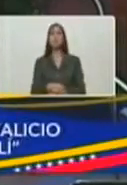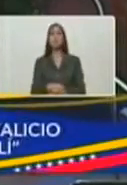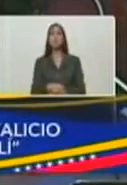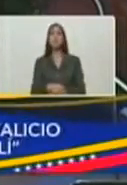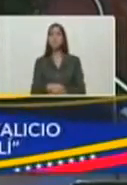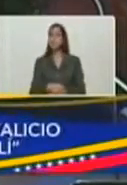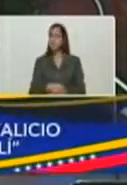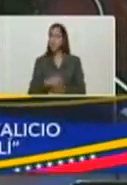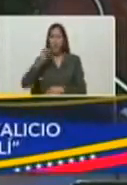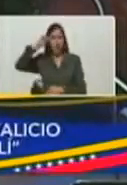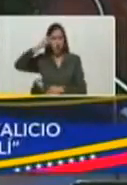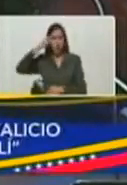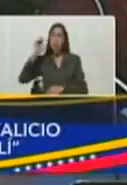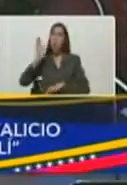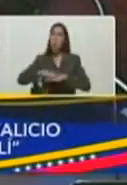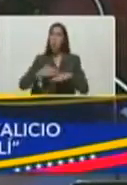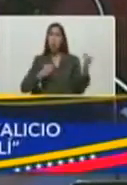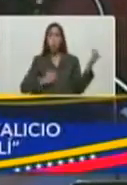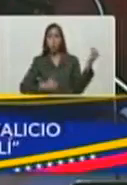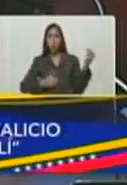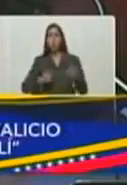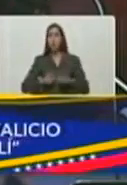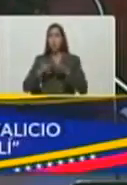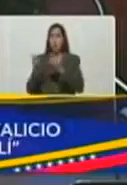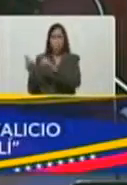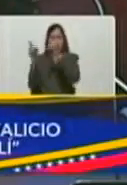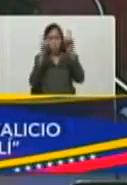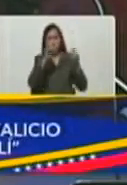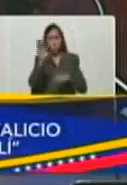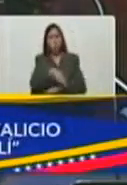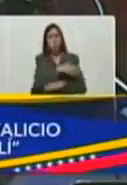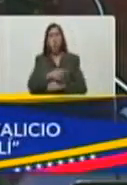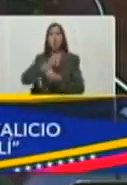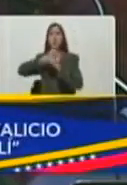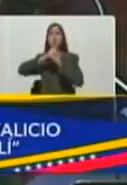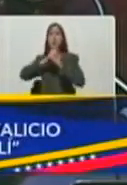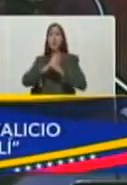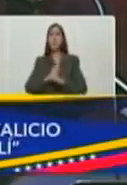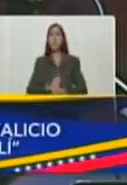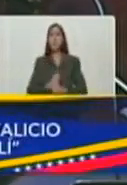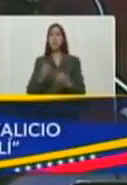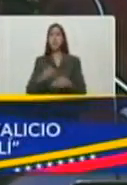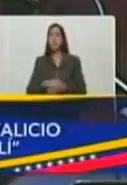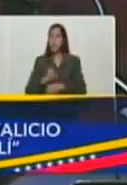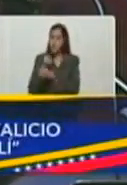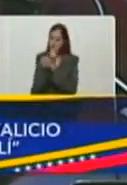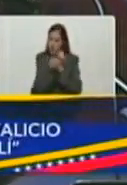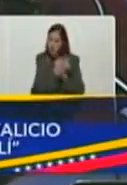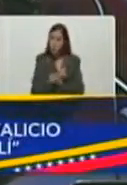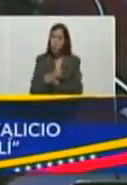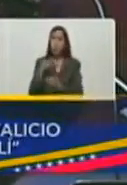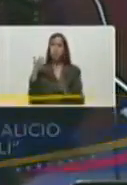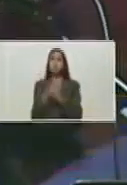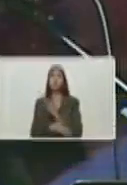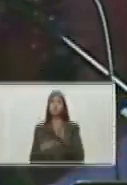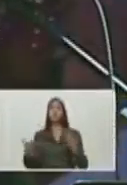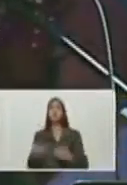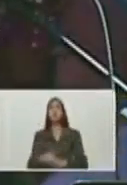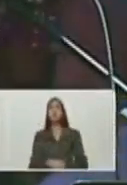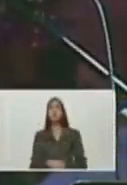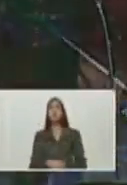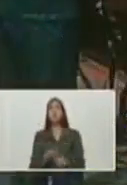siempre, porque Ali lo que nos dejó fue un canto de esperanza, un canto de amor. Y vamos a